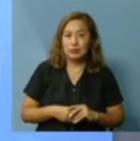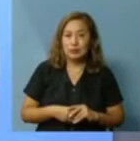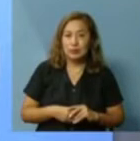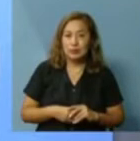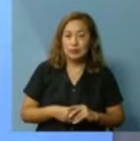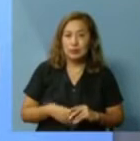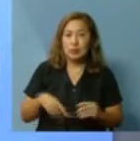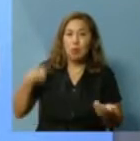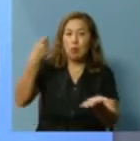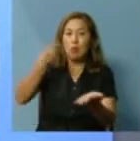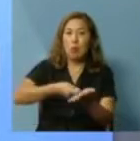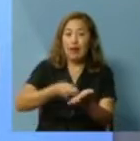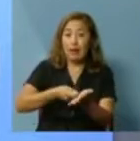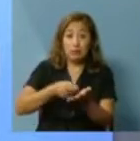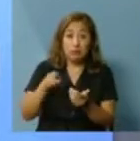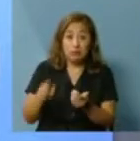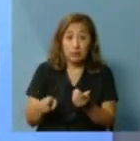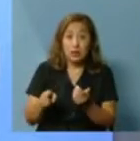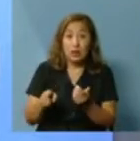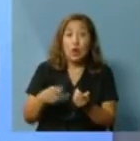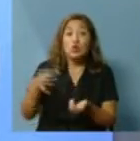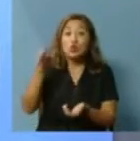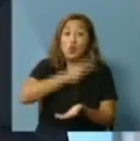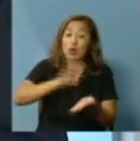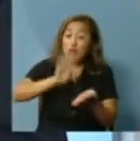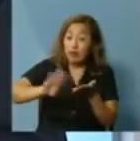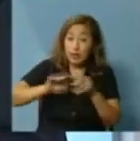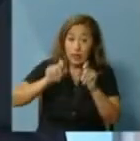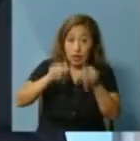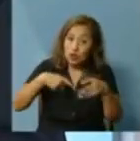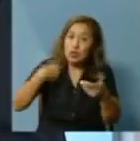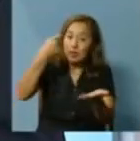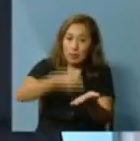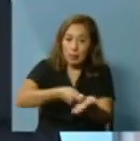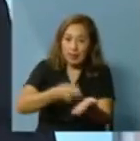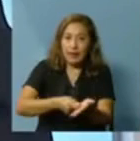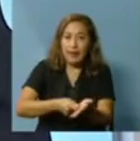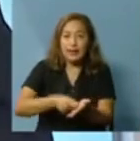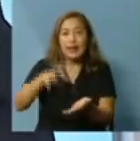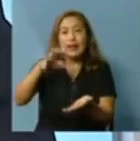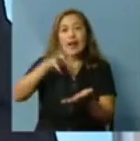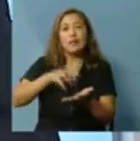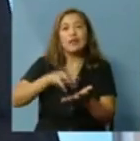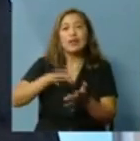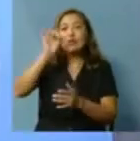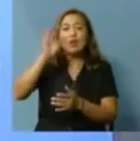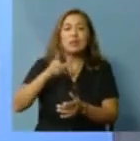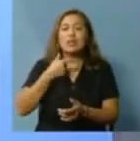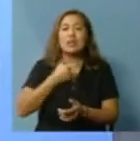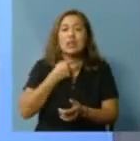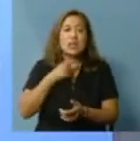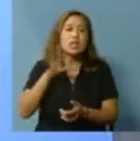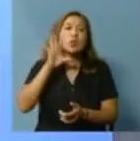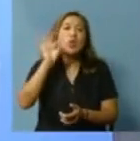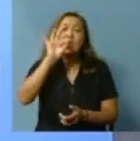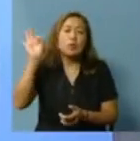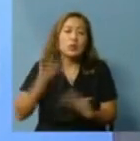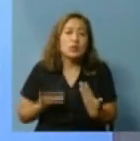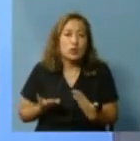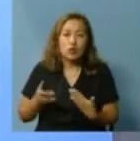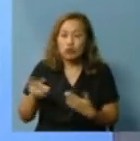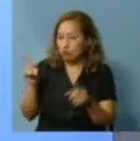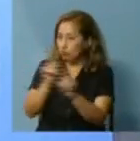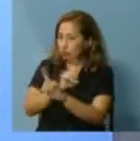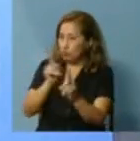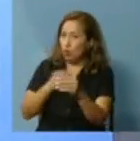pago que tenía que hacer por la indemnización que pretendía la empresa pagar un 50 por ciento nosotros hicimos la